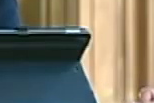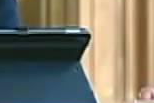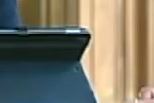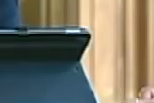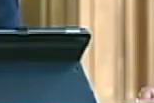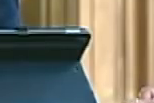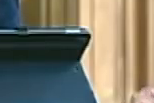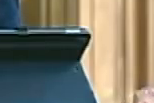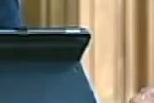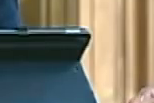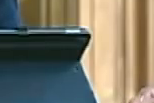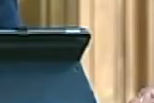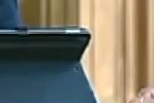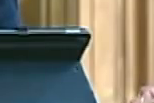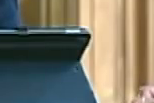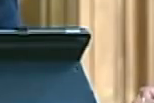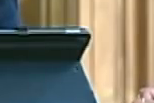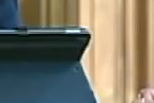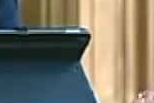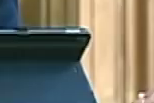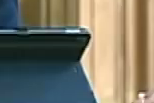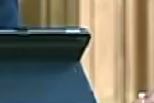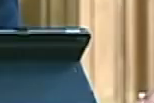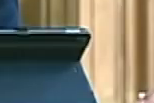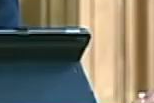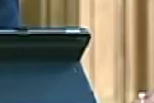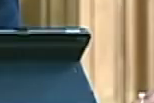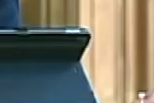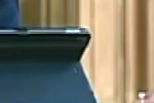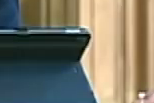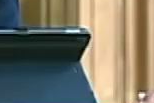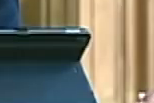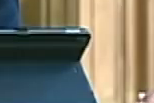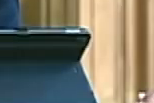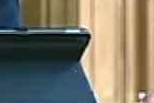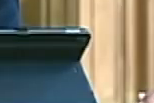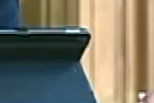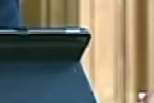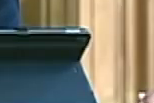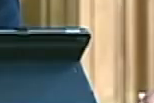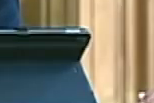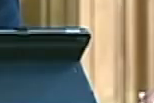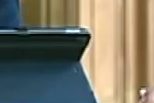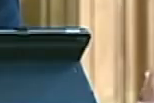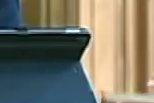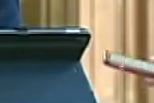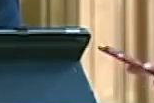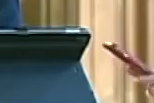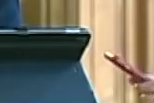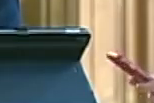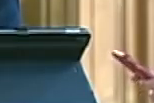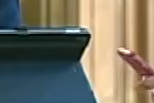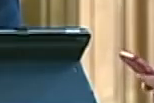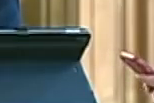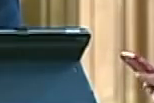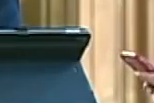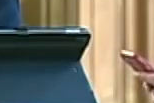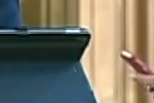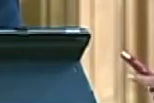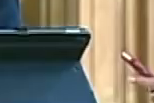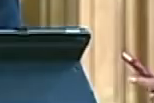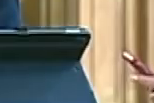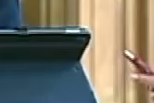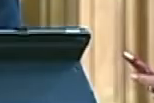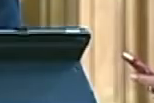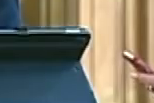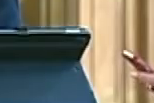era 26 de marzo en el año 1994 si le recuerda aquel día